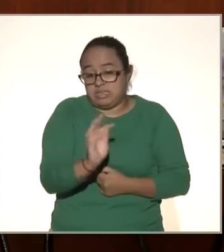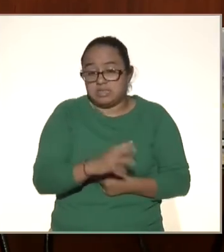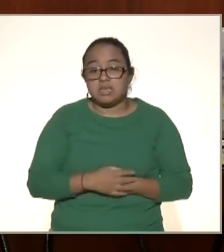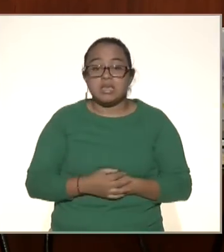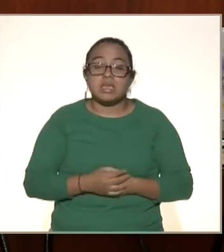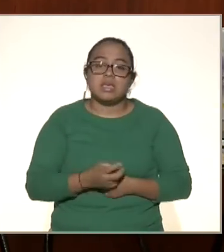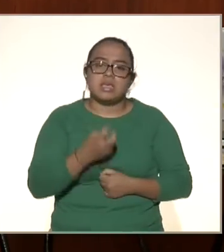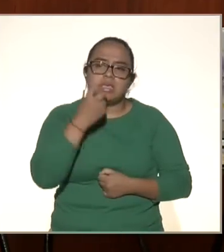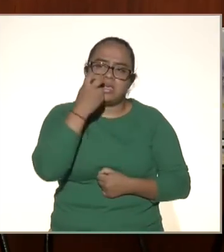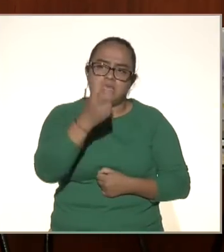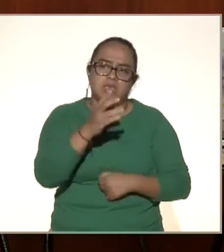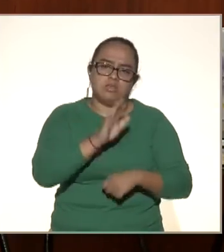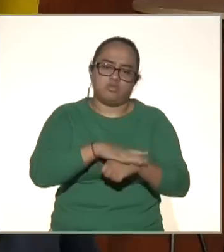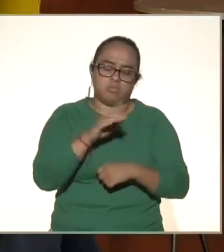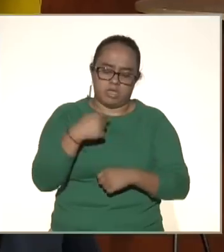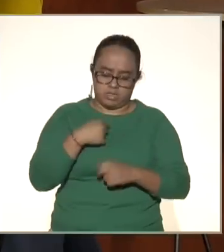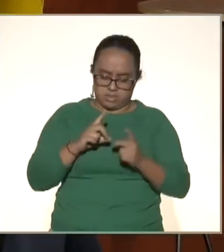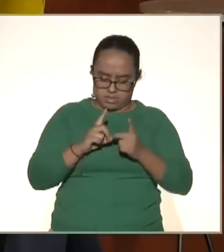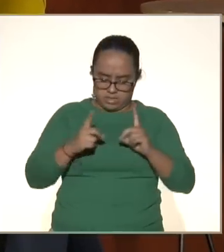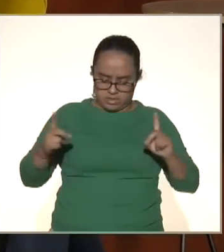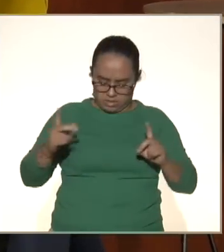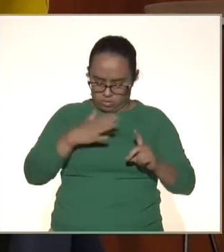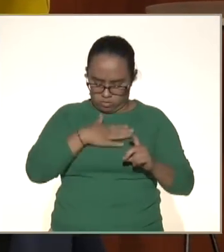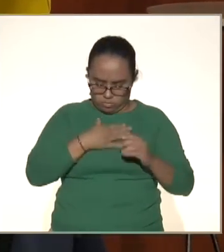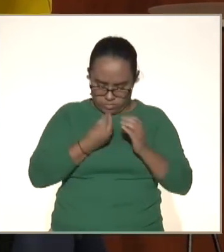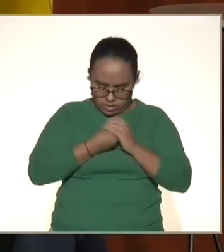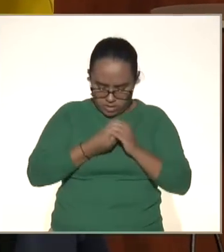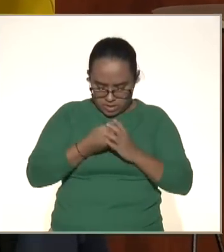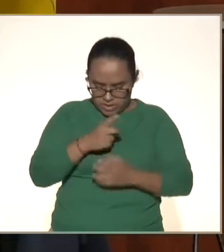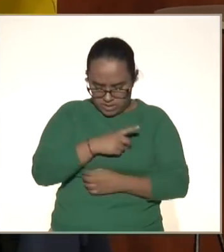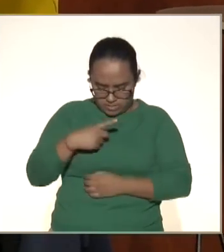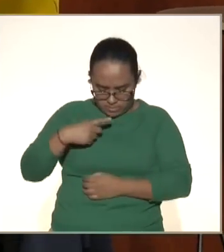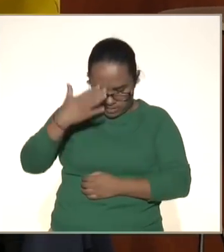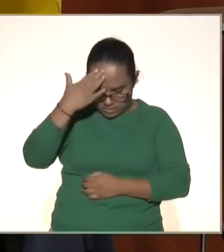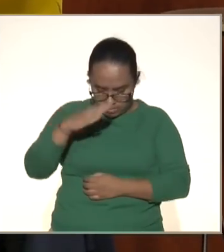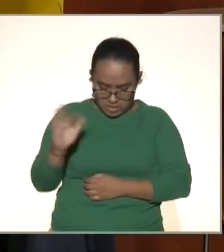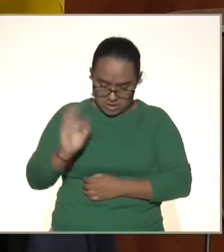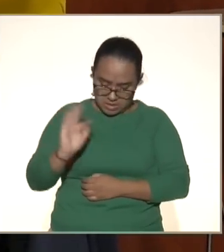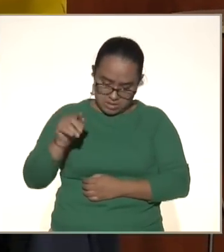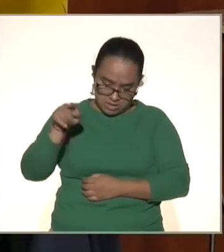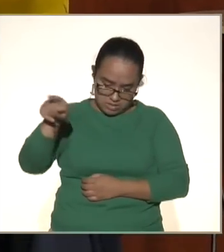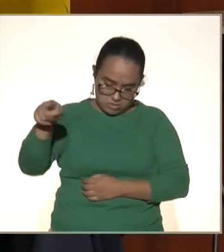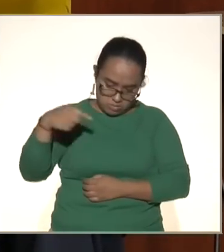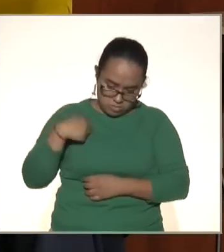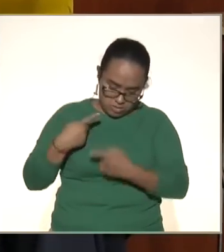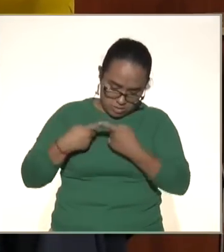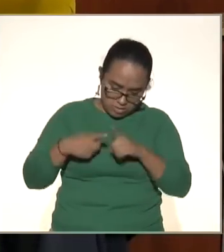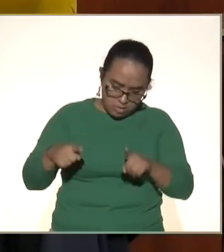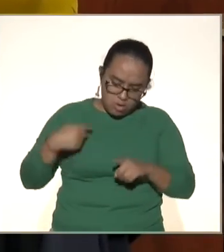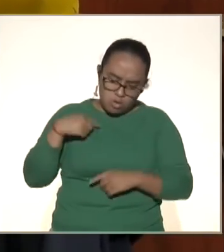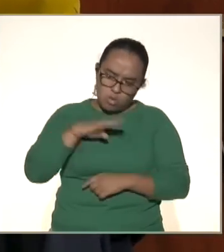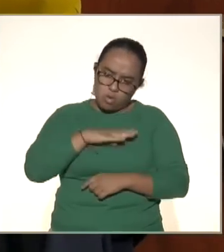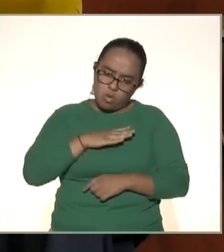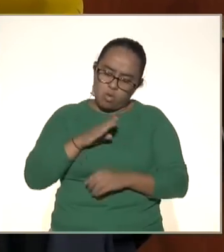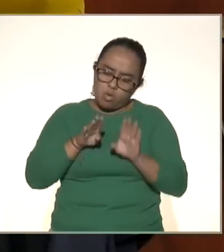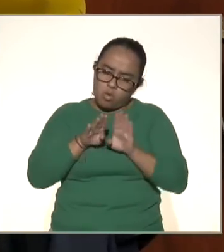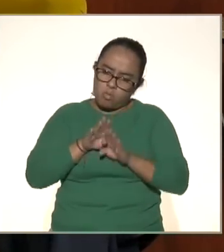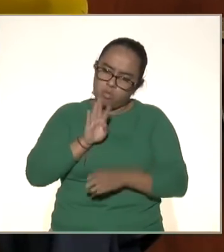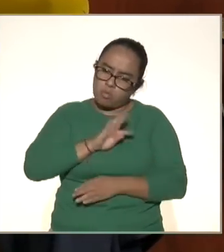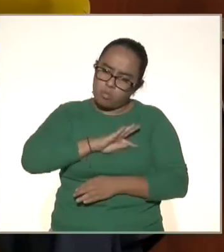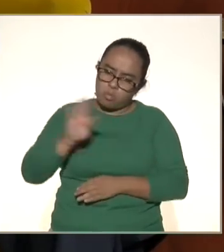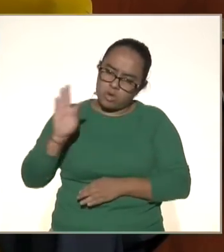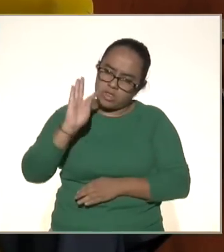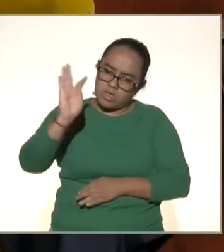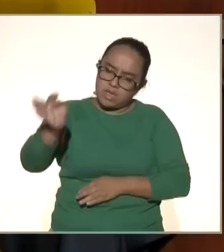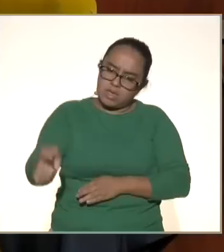al desarrollo personal para saber cómo lidiar con personas que son diferentes a nosotros, ¿no? Entonces, es un aprendizaje